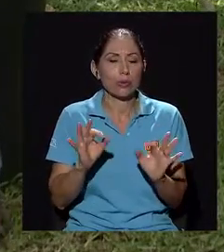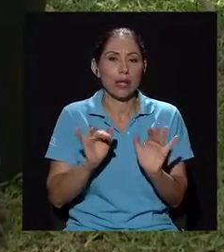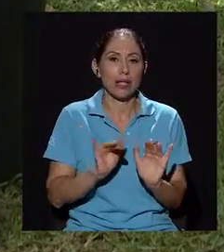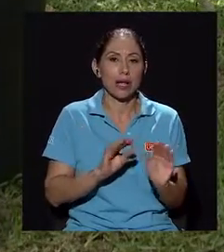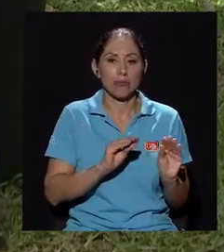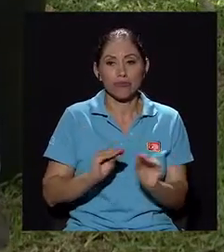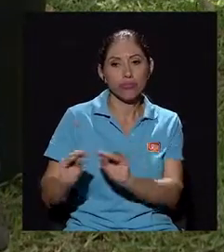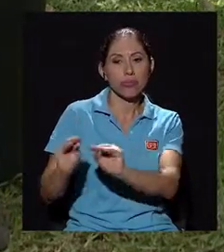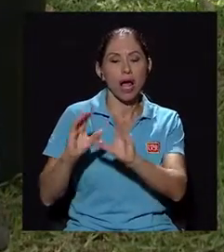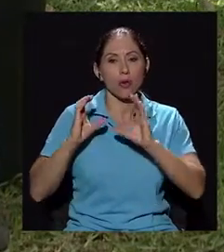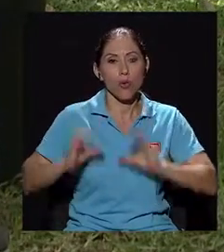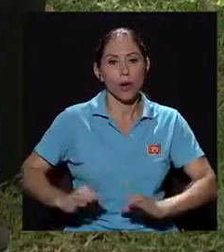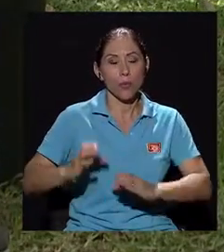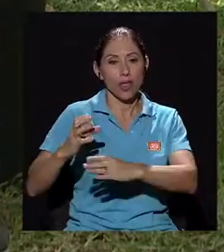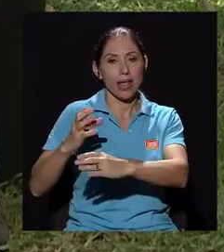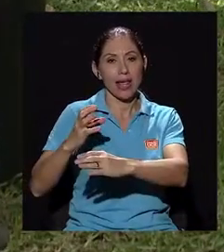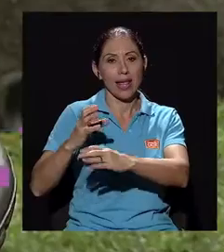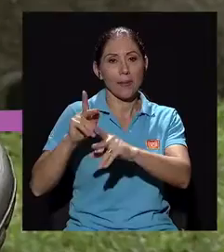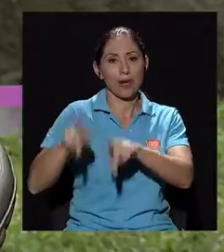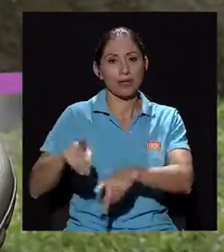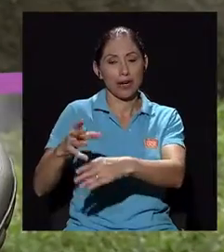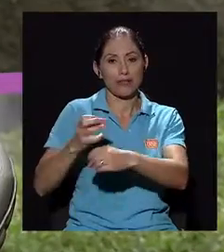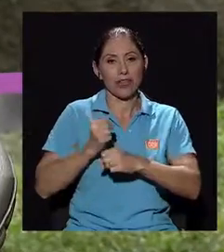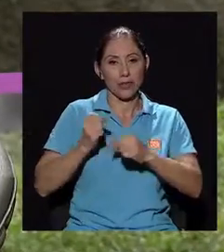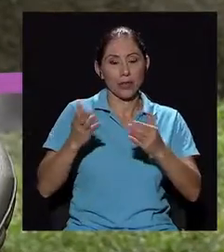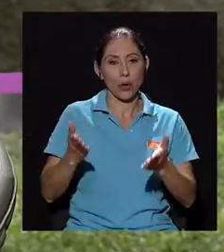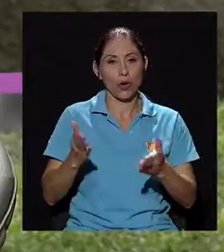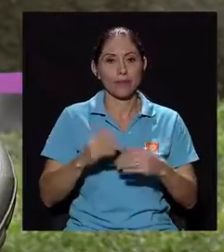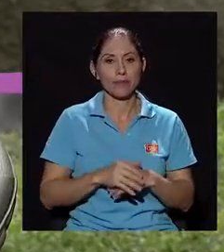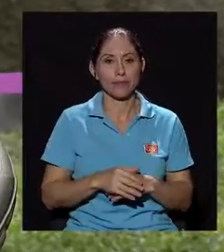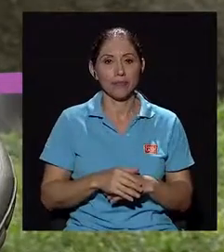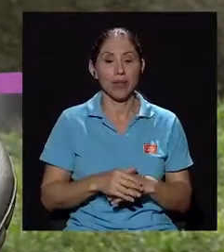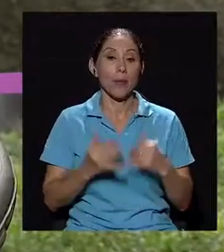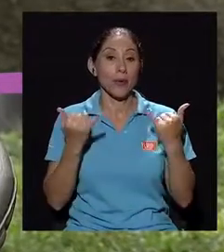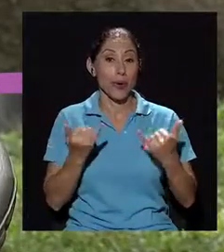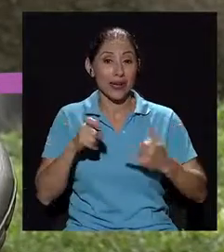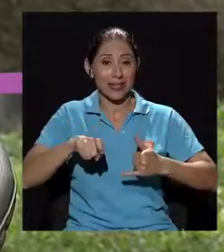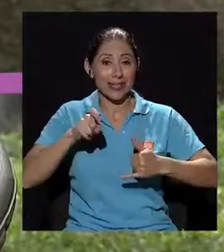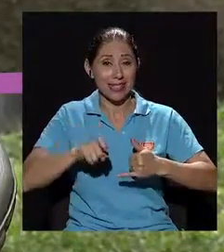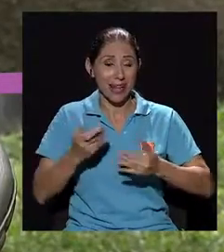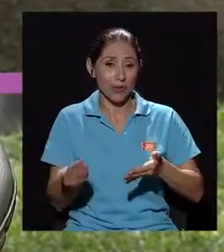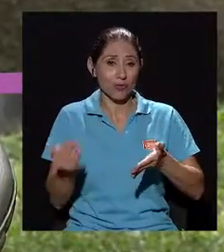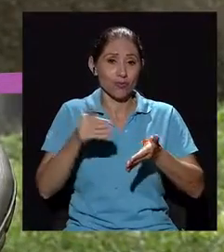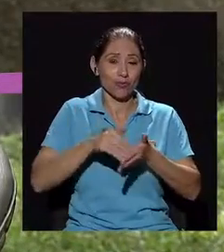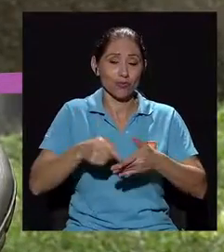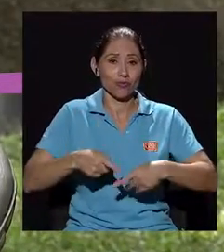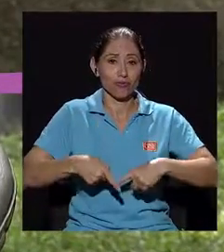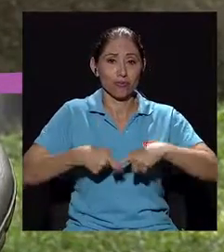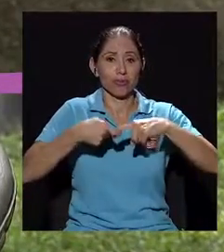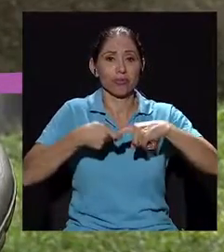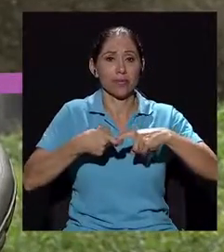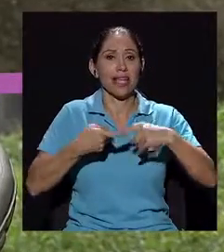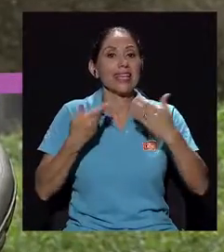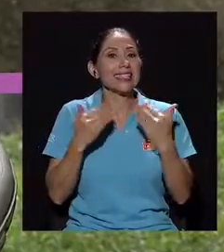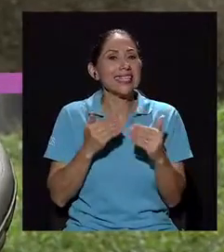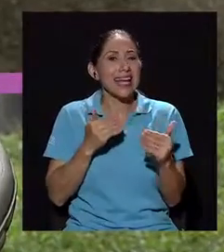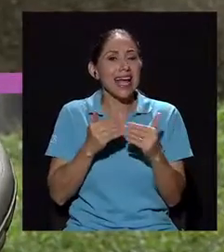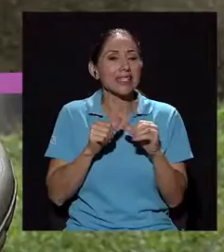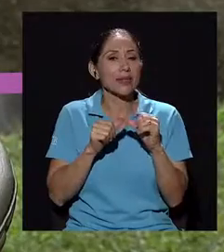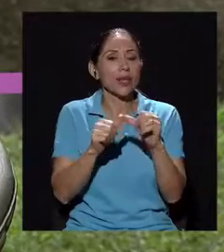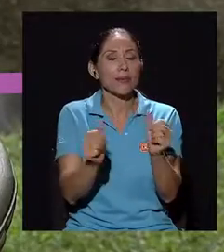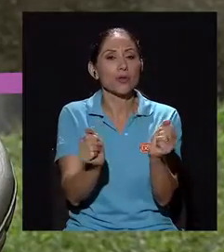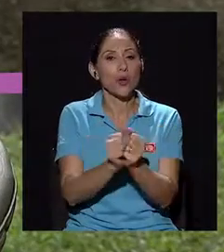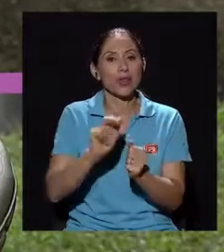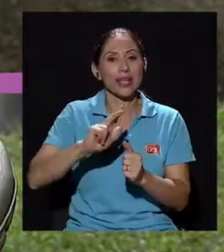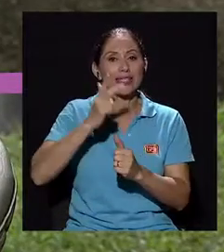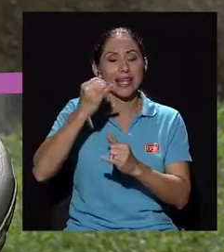podríamos decirlo así, al cuerpo del receptor. Uh-huh. Bueno, ahora es necesario hacer una segunda pausa. Ya casi regresamos